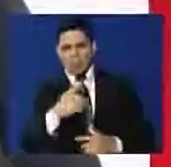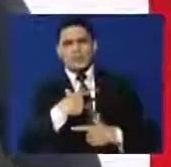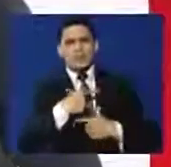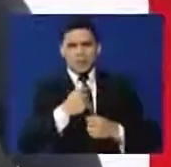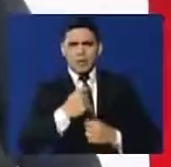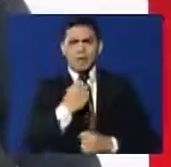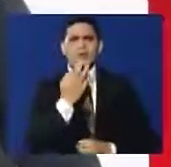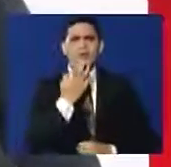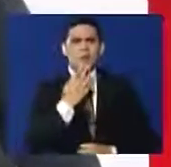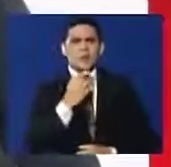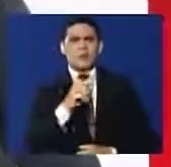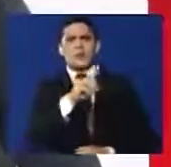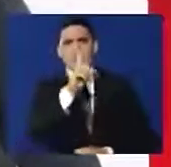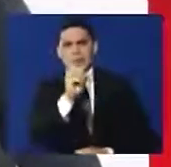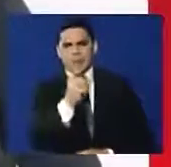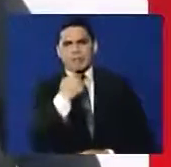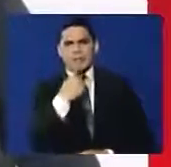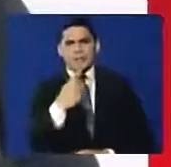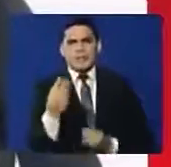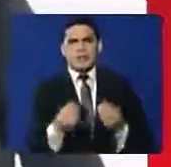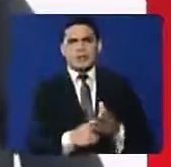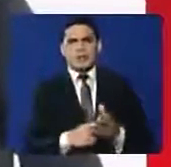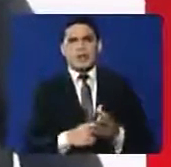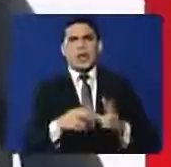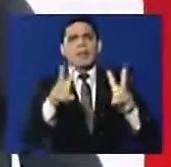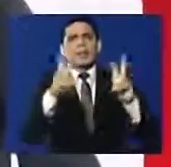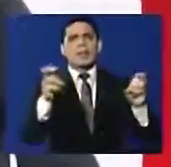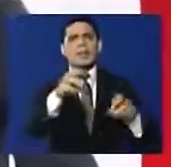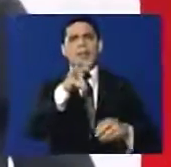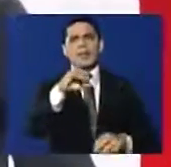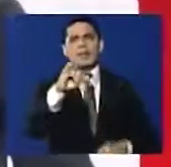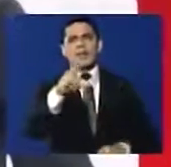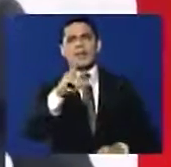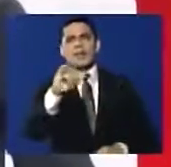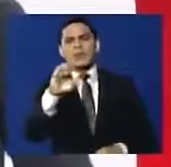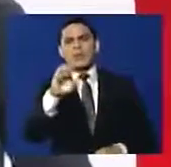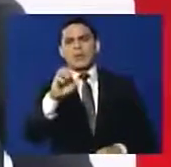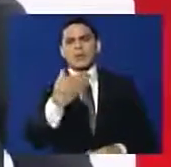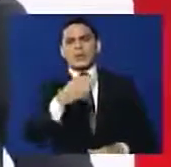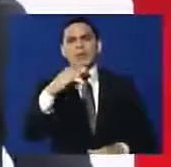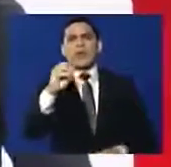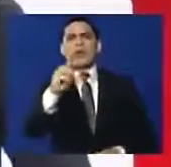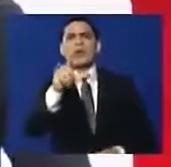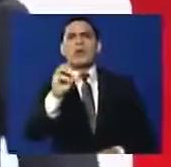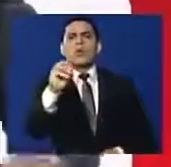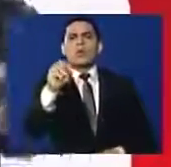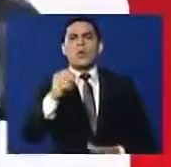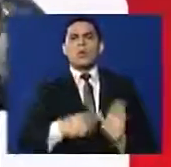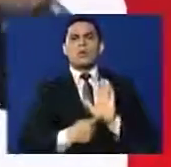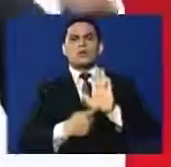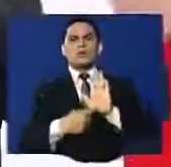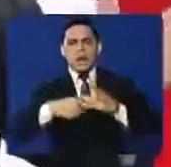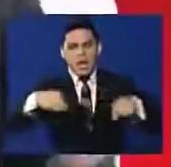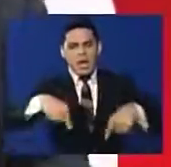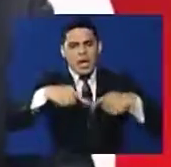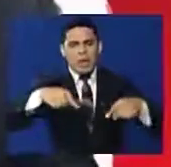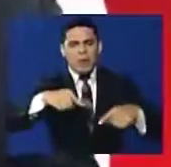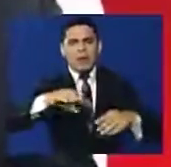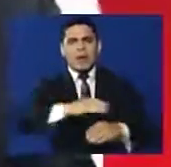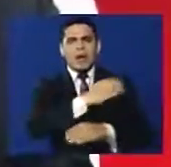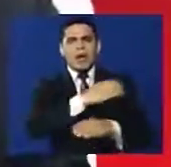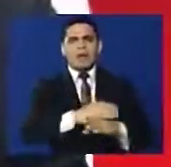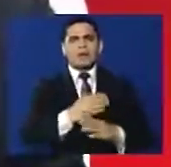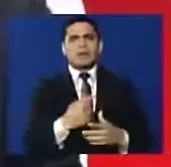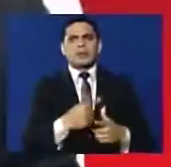eso rápidamente nos toca el tema de Willy Colón. Cuando Willy Colón la graba, uh-huh, y que la expone, tiene una exposición